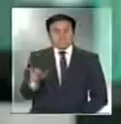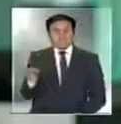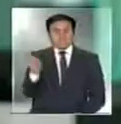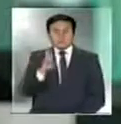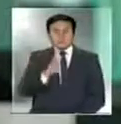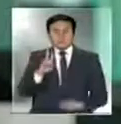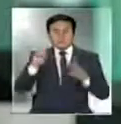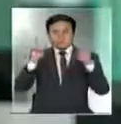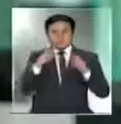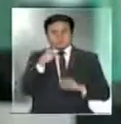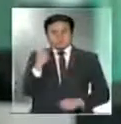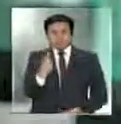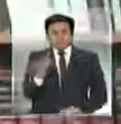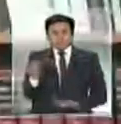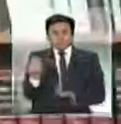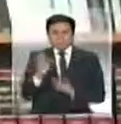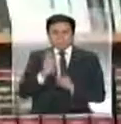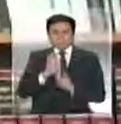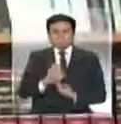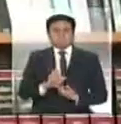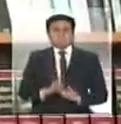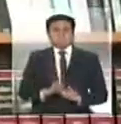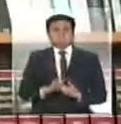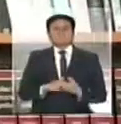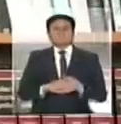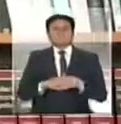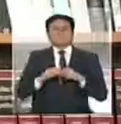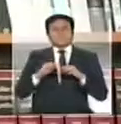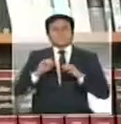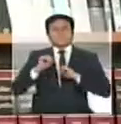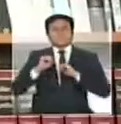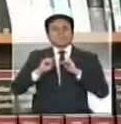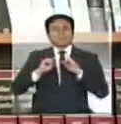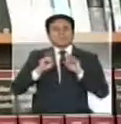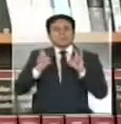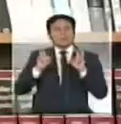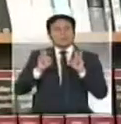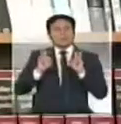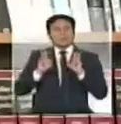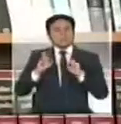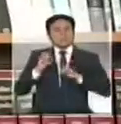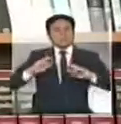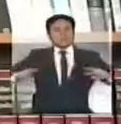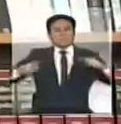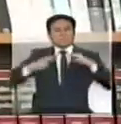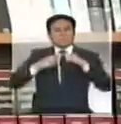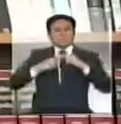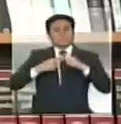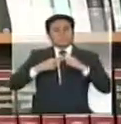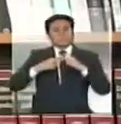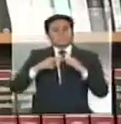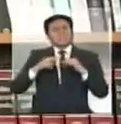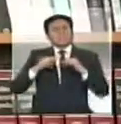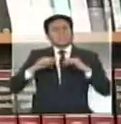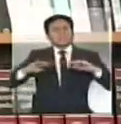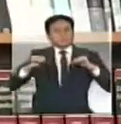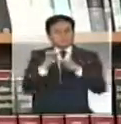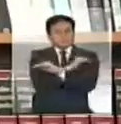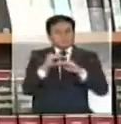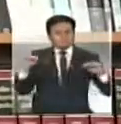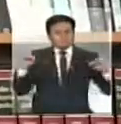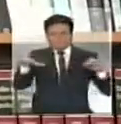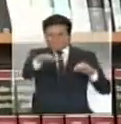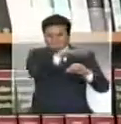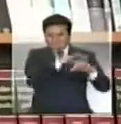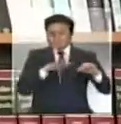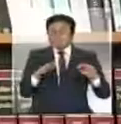respondió frente a la pregunta. La operación de esta infraestructura, la calidad de esta infraestructura,